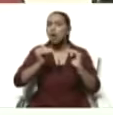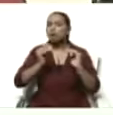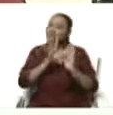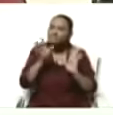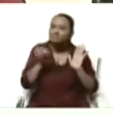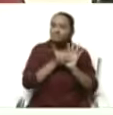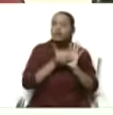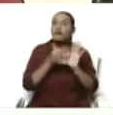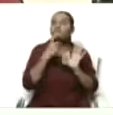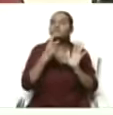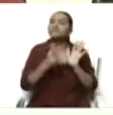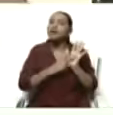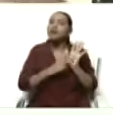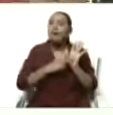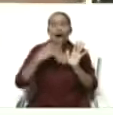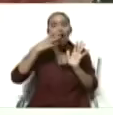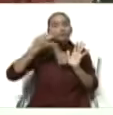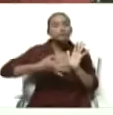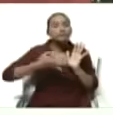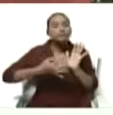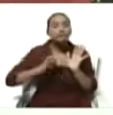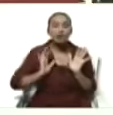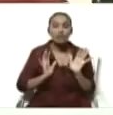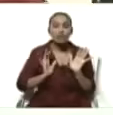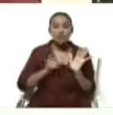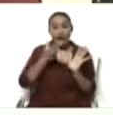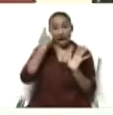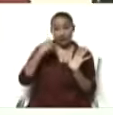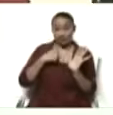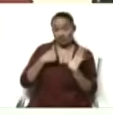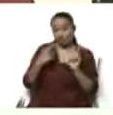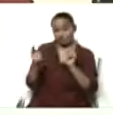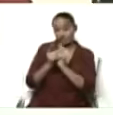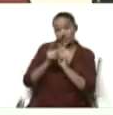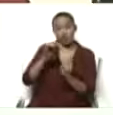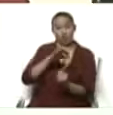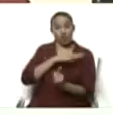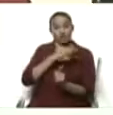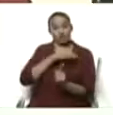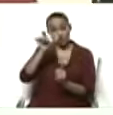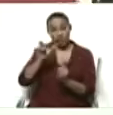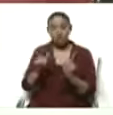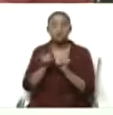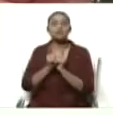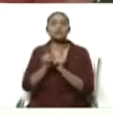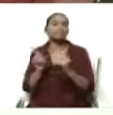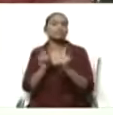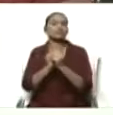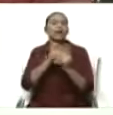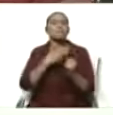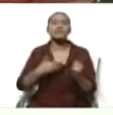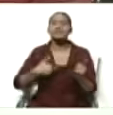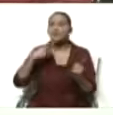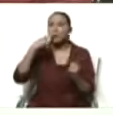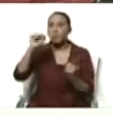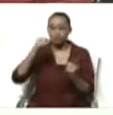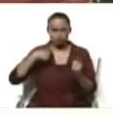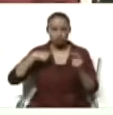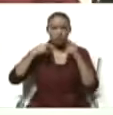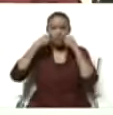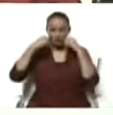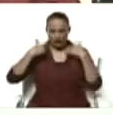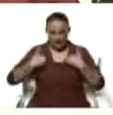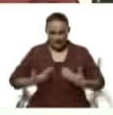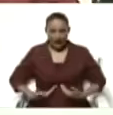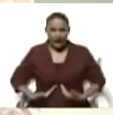apegados a lo real ayer yo me conté mucho con una señora que que le dijo al presidente maduro Nosotros somos de carne y hueso Nosotros somos de